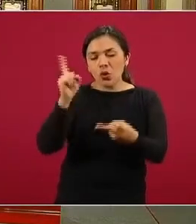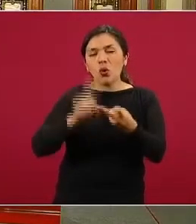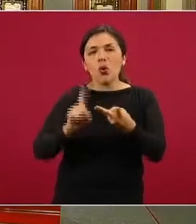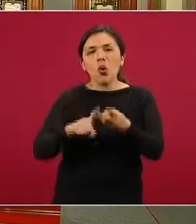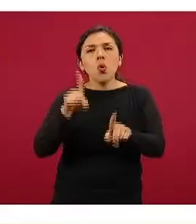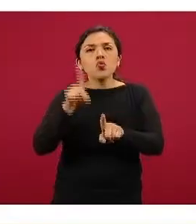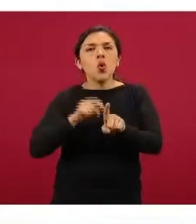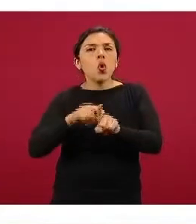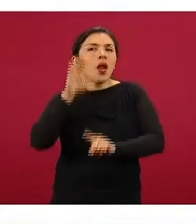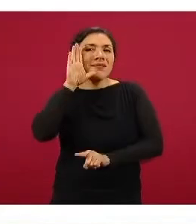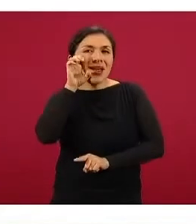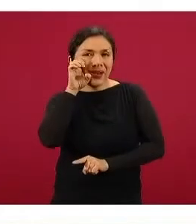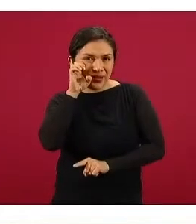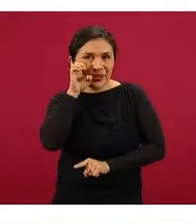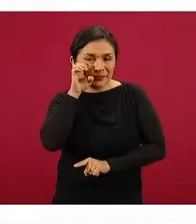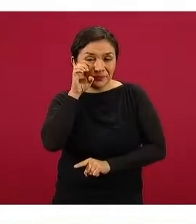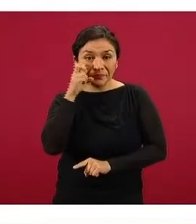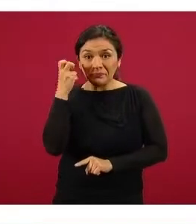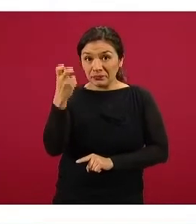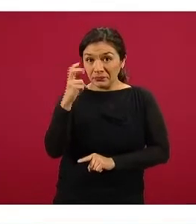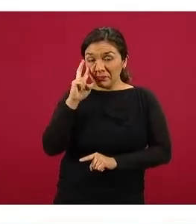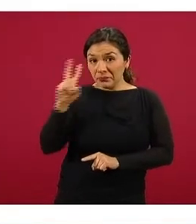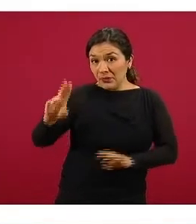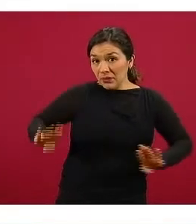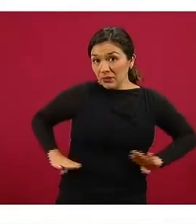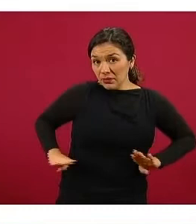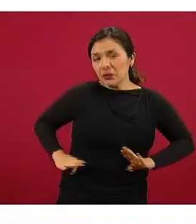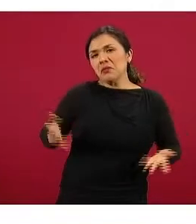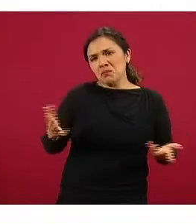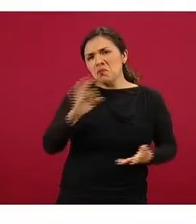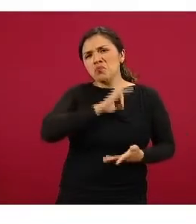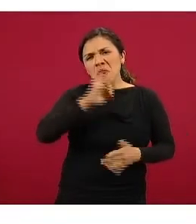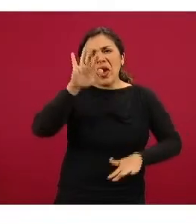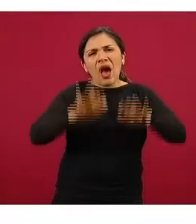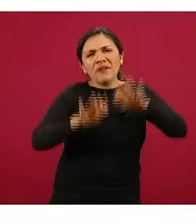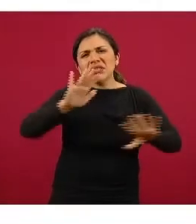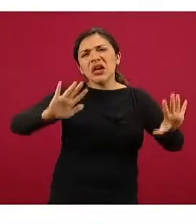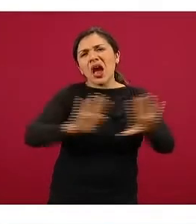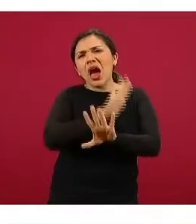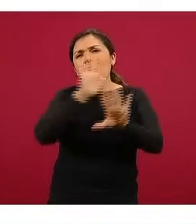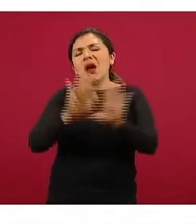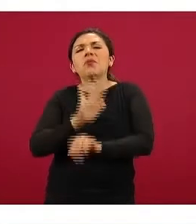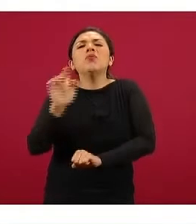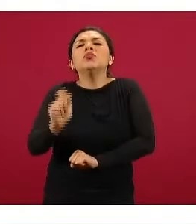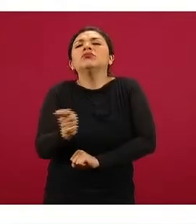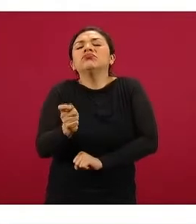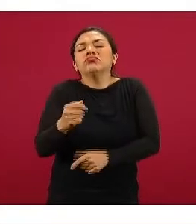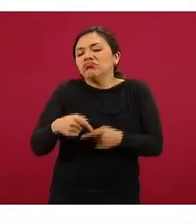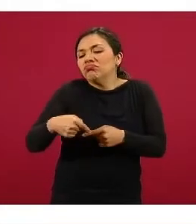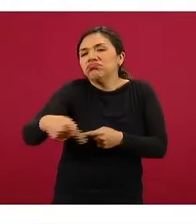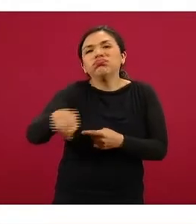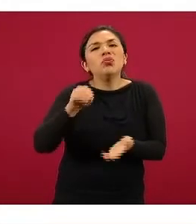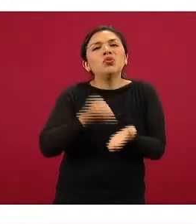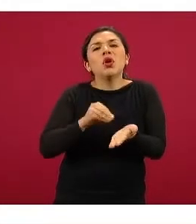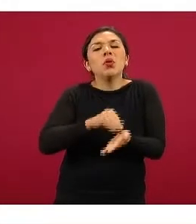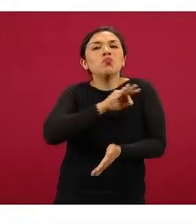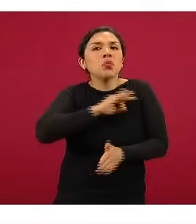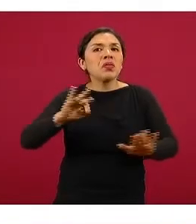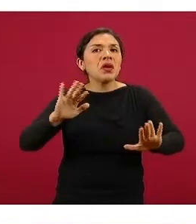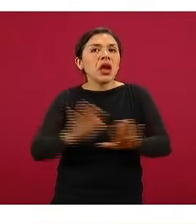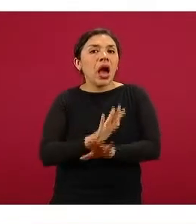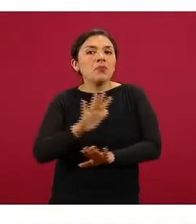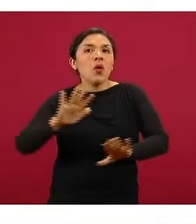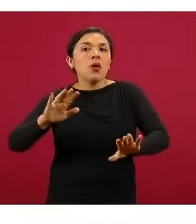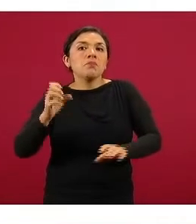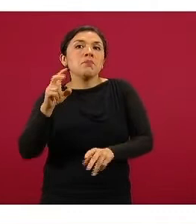color naranja. Estas proyecciones desde luego pueden variar porque todavía se puede cambiar a